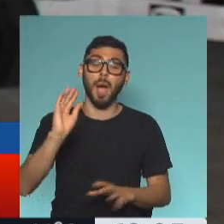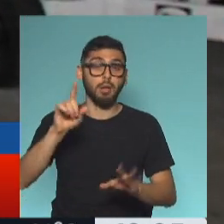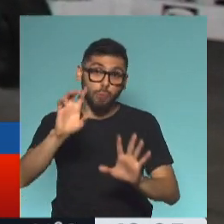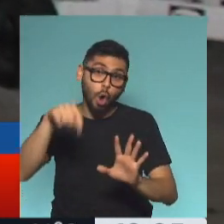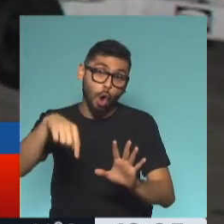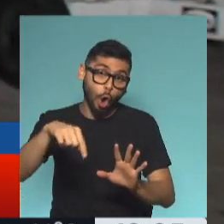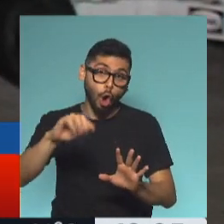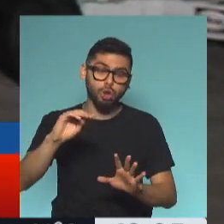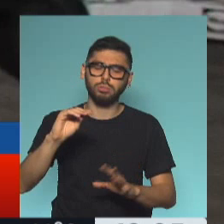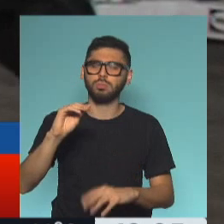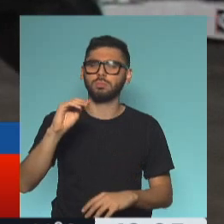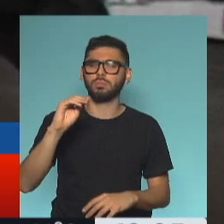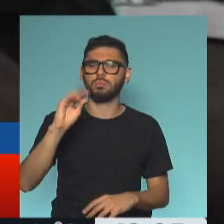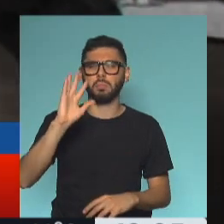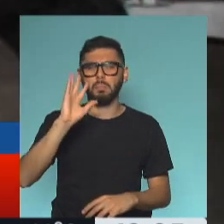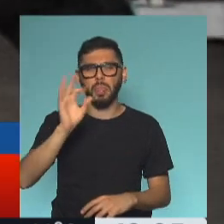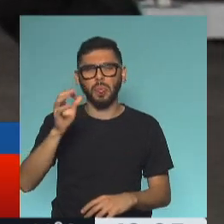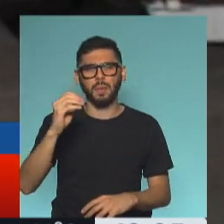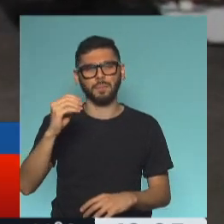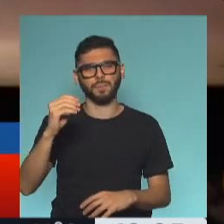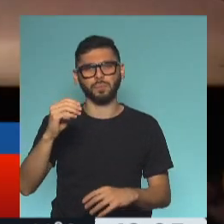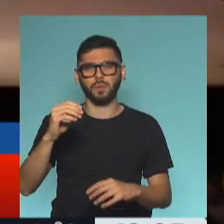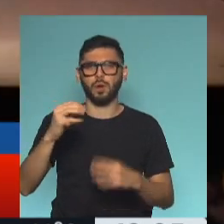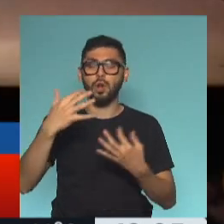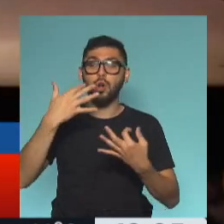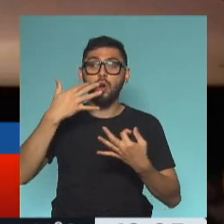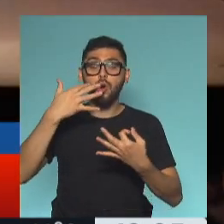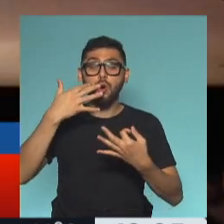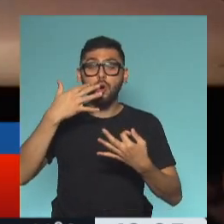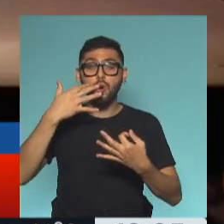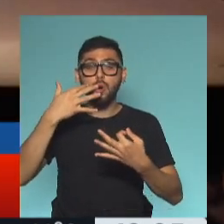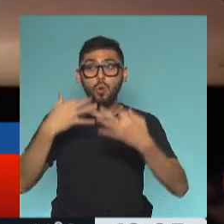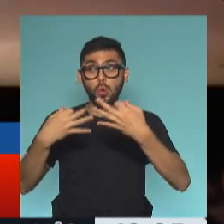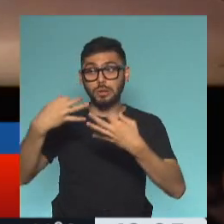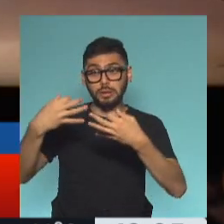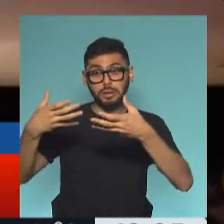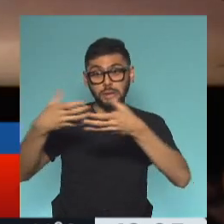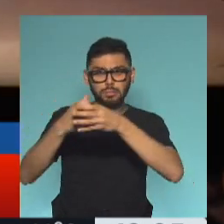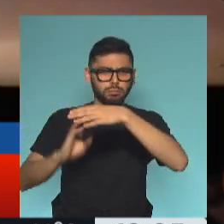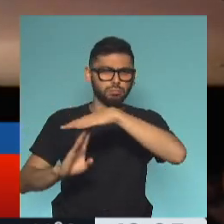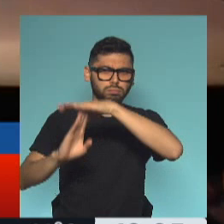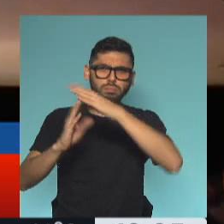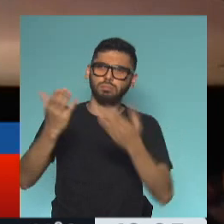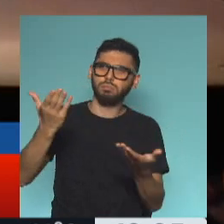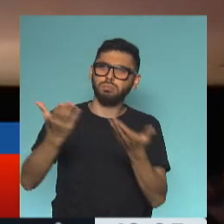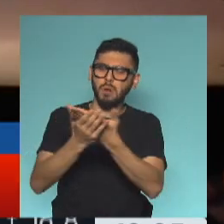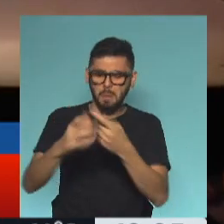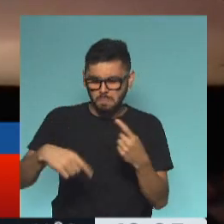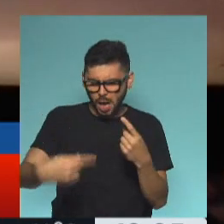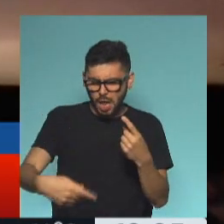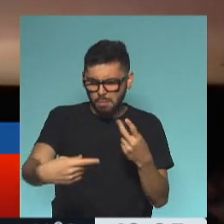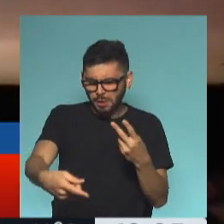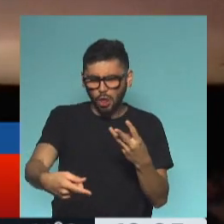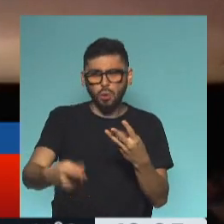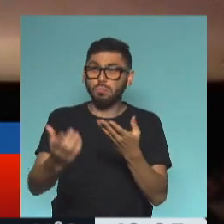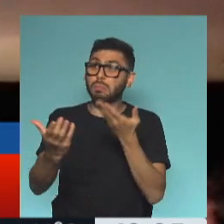que le tiraban a la corte, mañana hay un pedido de juicio político, mañana o pasado, sí. Un